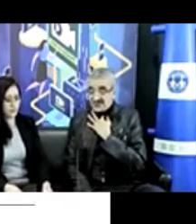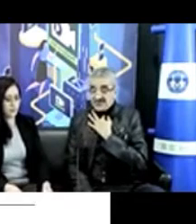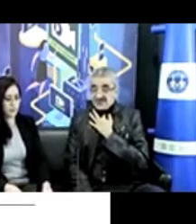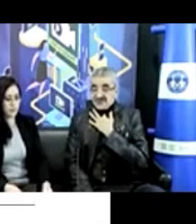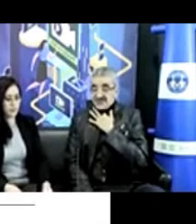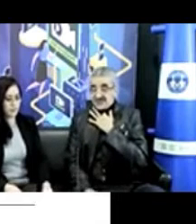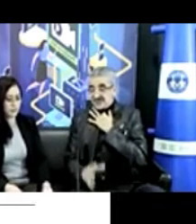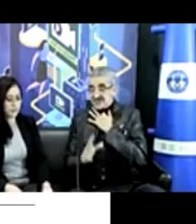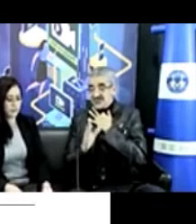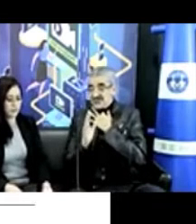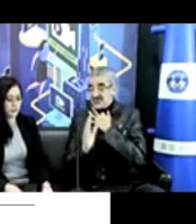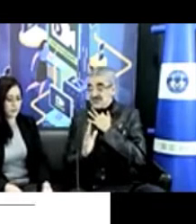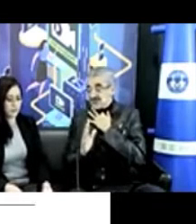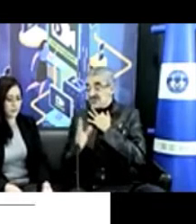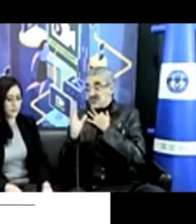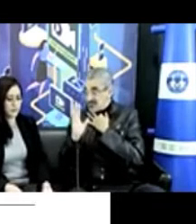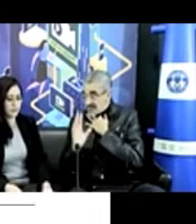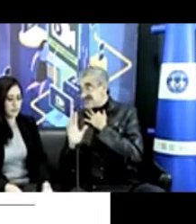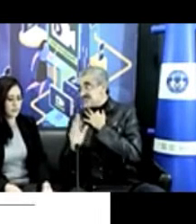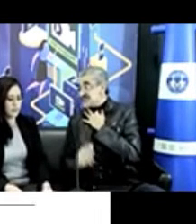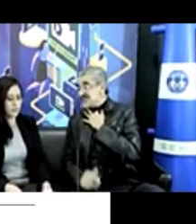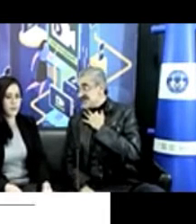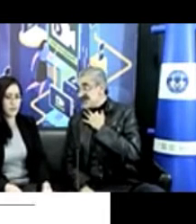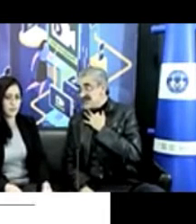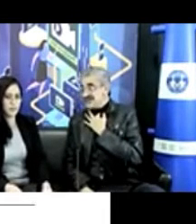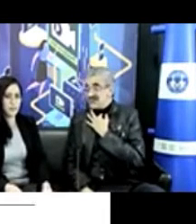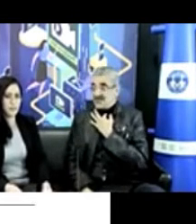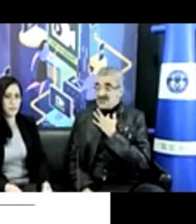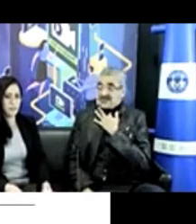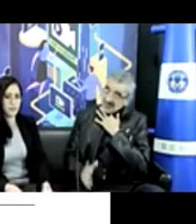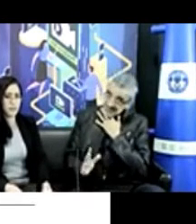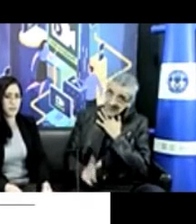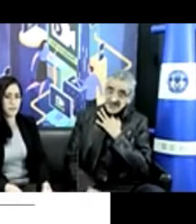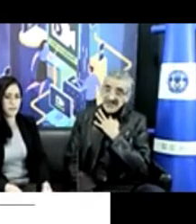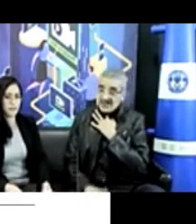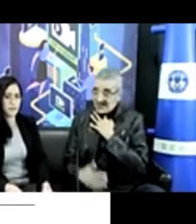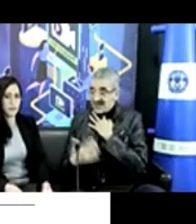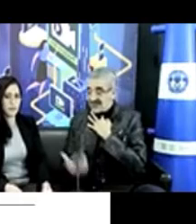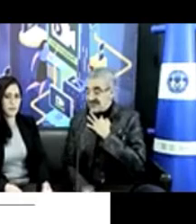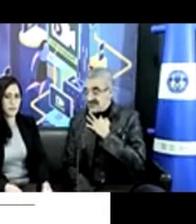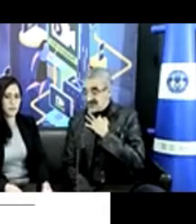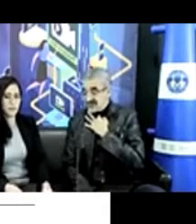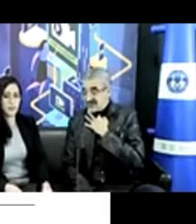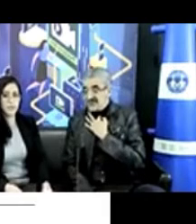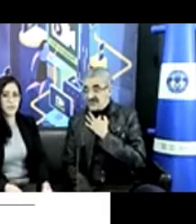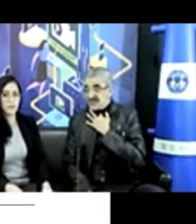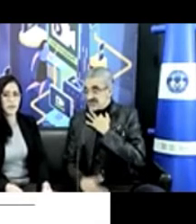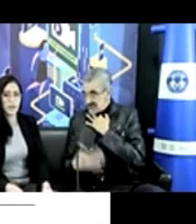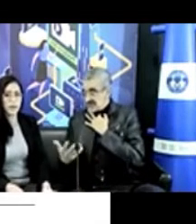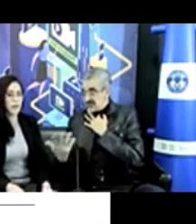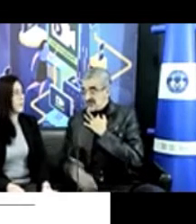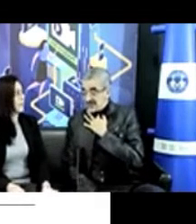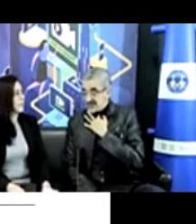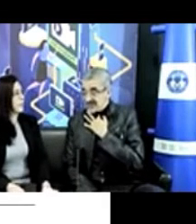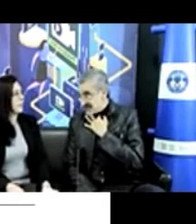riesgos, y es una intervención un poco más especializada. Tal vez aquí ya entran